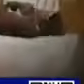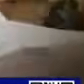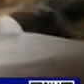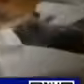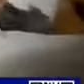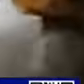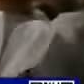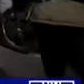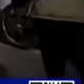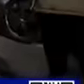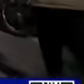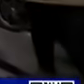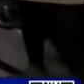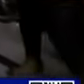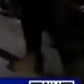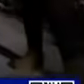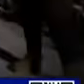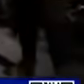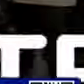guagua?